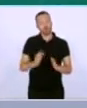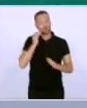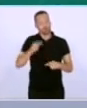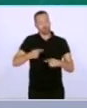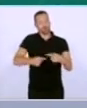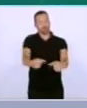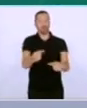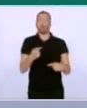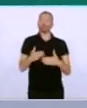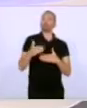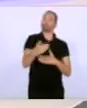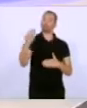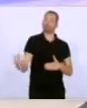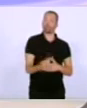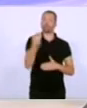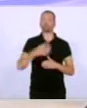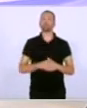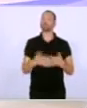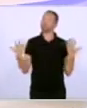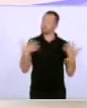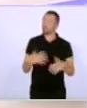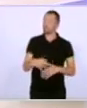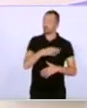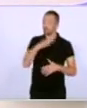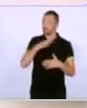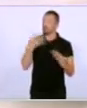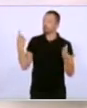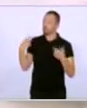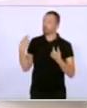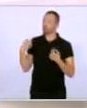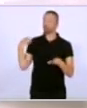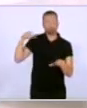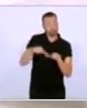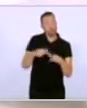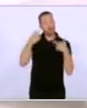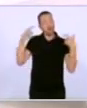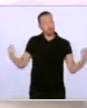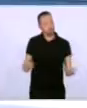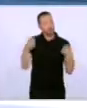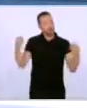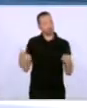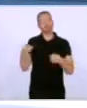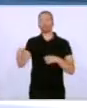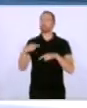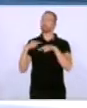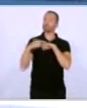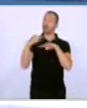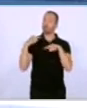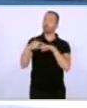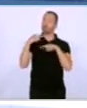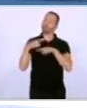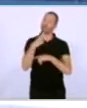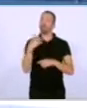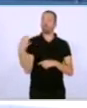señor Rodríguez quizá uno de los mensajes que más le hemos escuchado a lo largo de esta campaña que hemos seguido Atentamente es que ustedes representan la mejor opción para